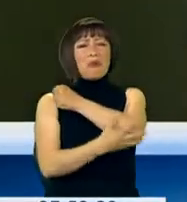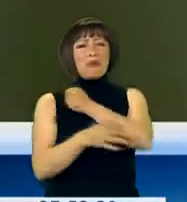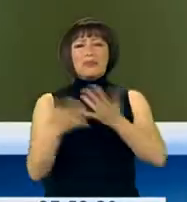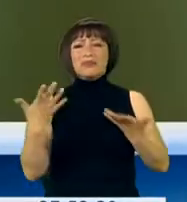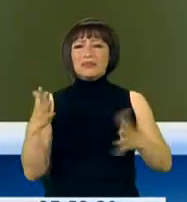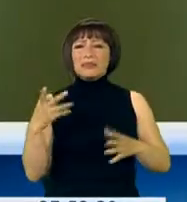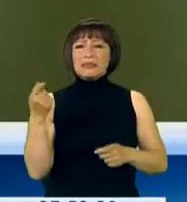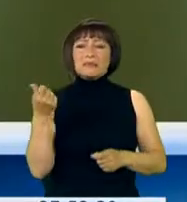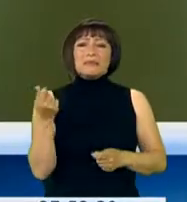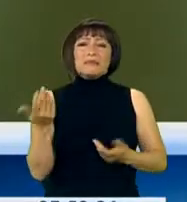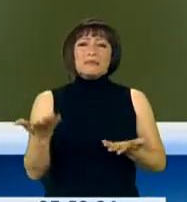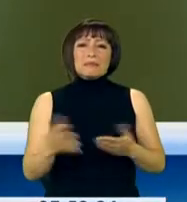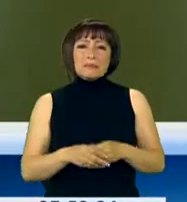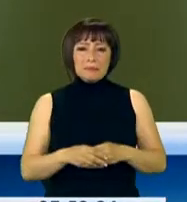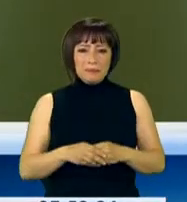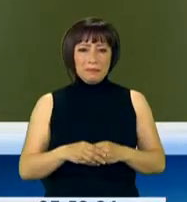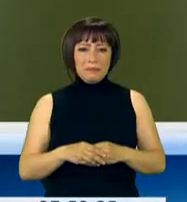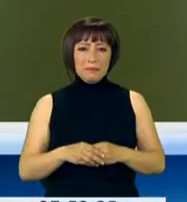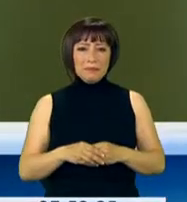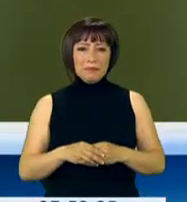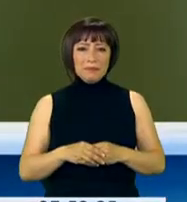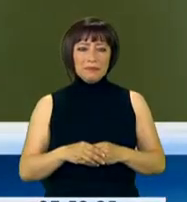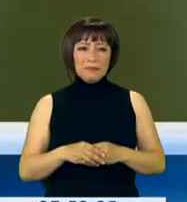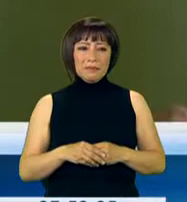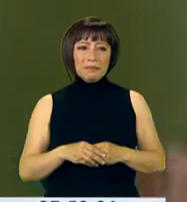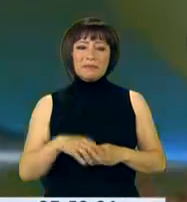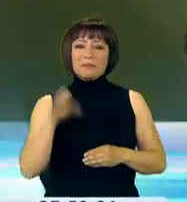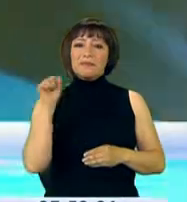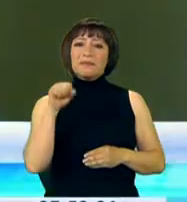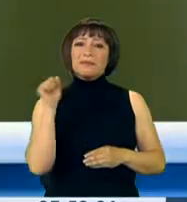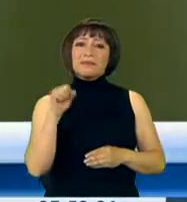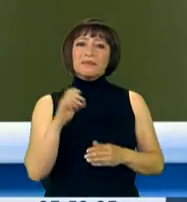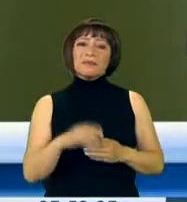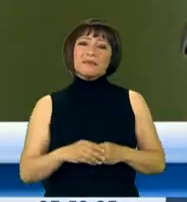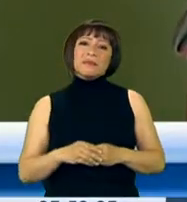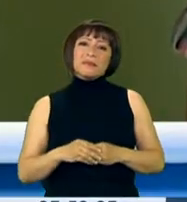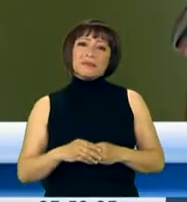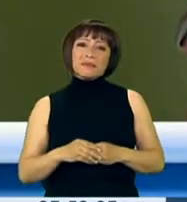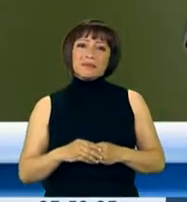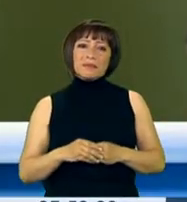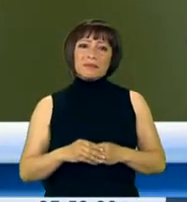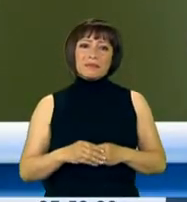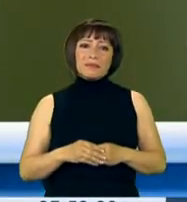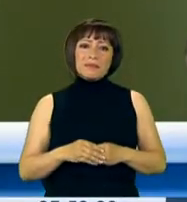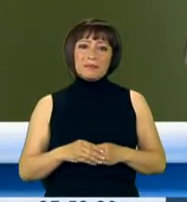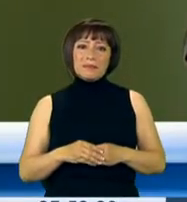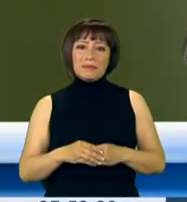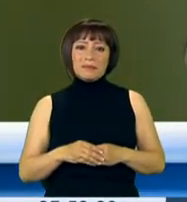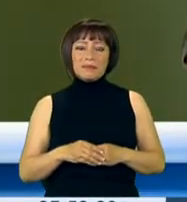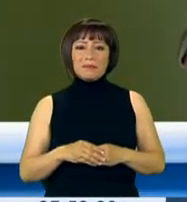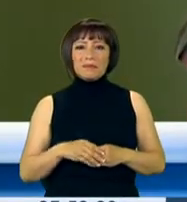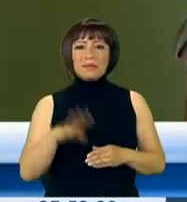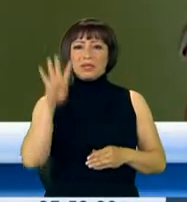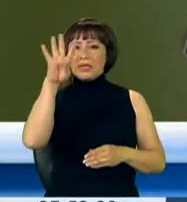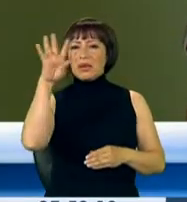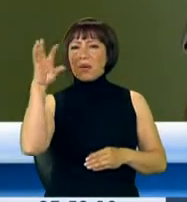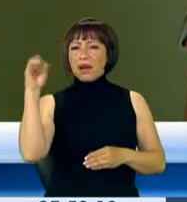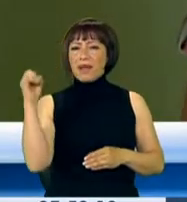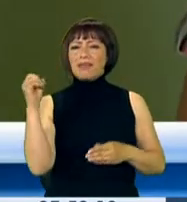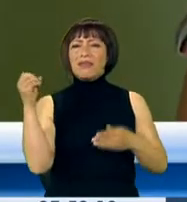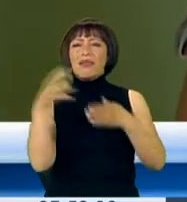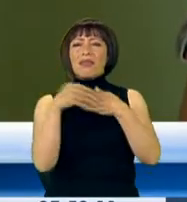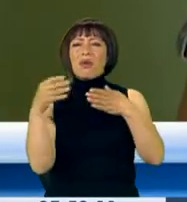la semana necesito porque el tarro de leche me dura solo 4 días. Y me vale $40 el tarro de leche.